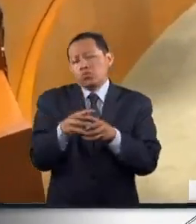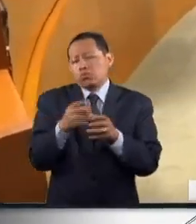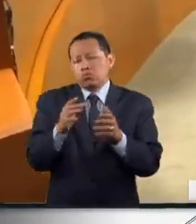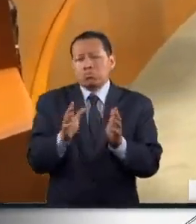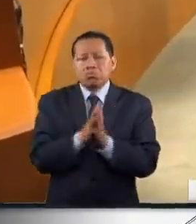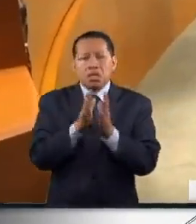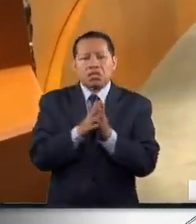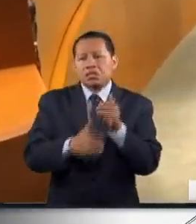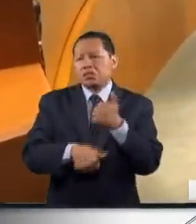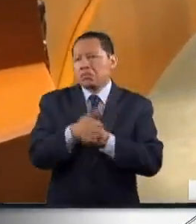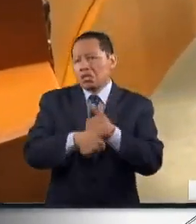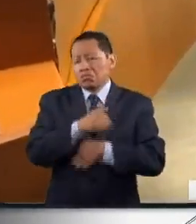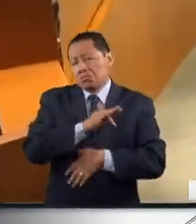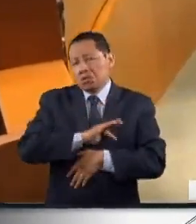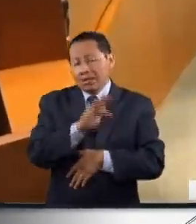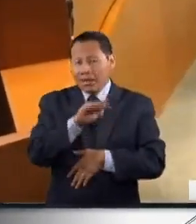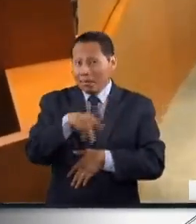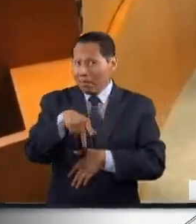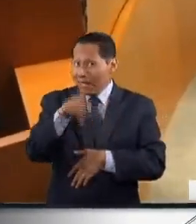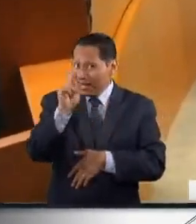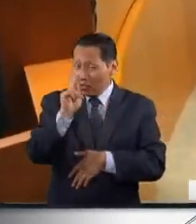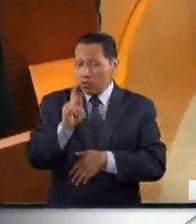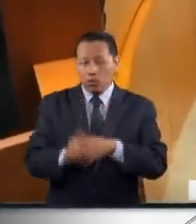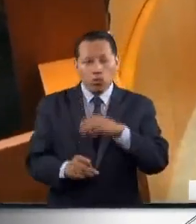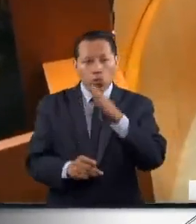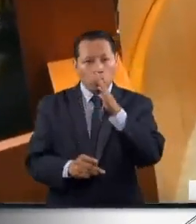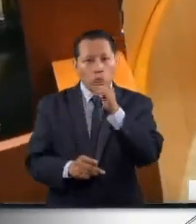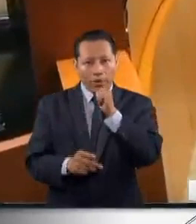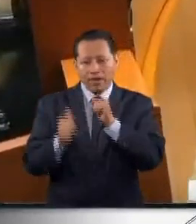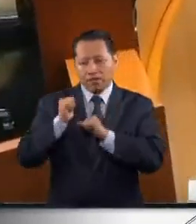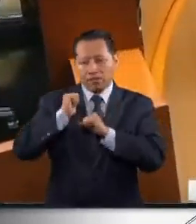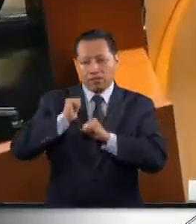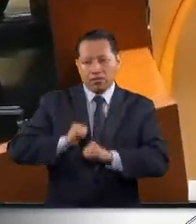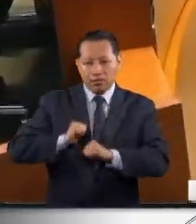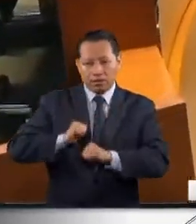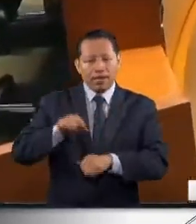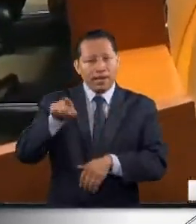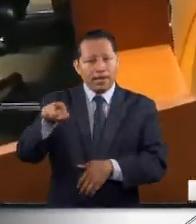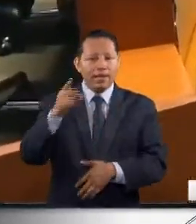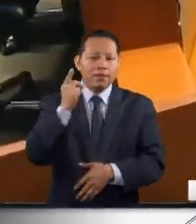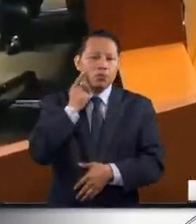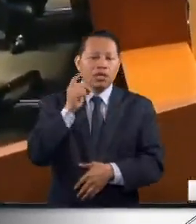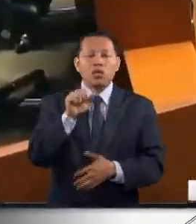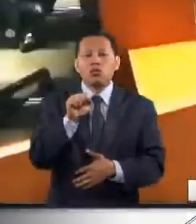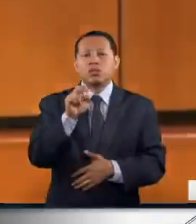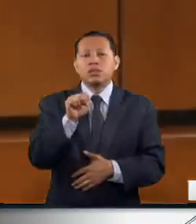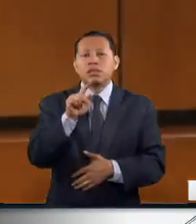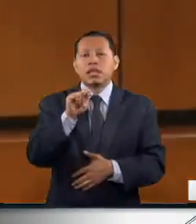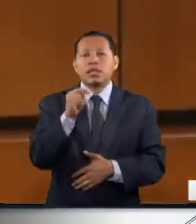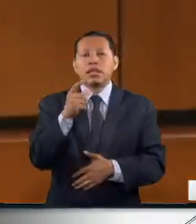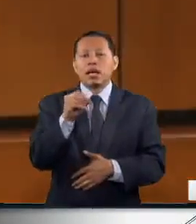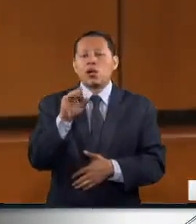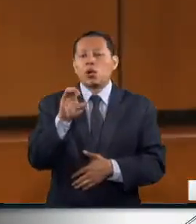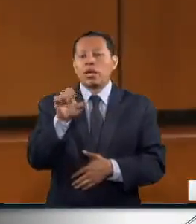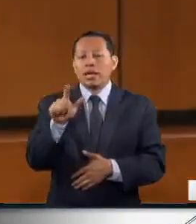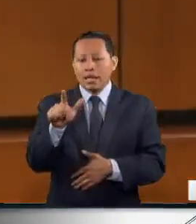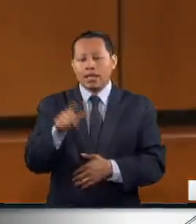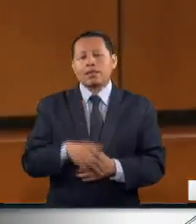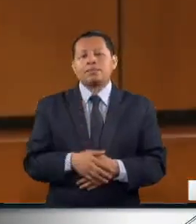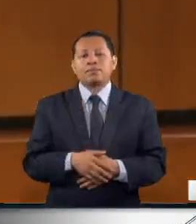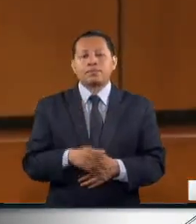políticos, pero no ostentando un cargo como el que ostenta el diputado Santiago Krill. Si es